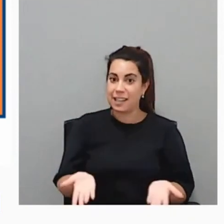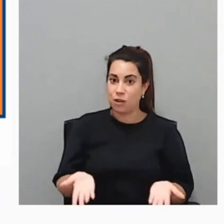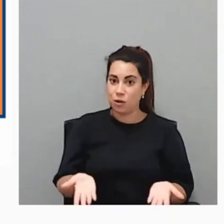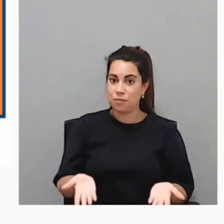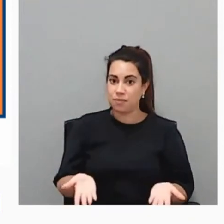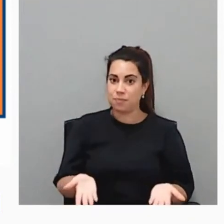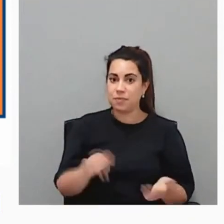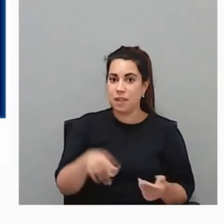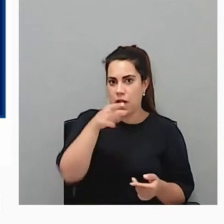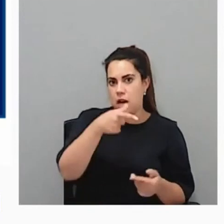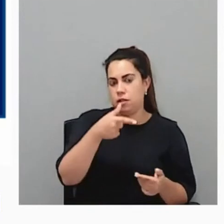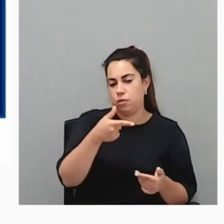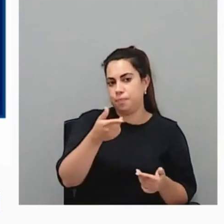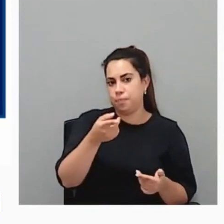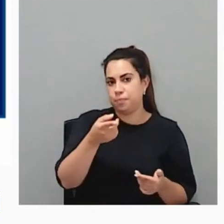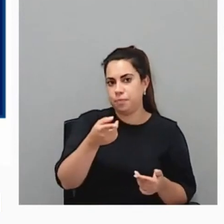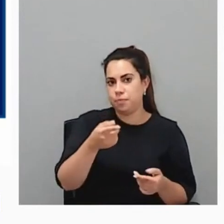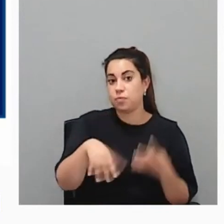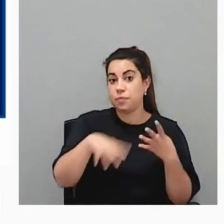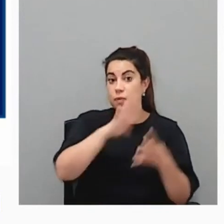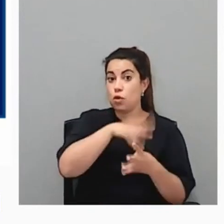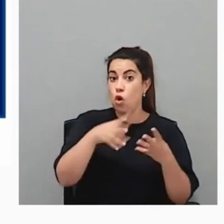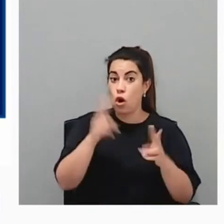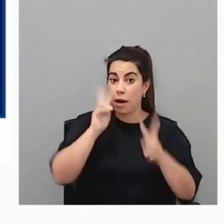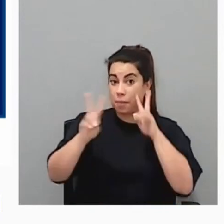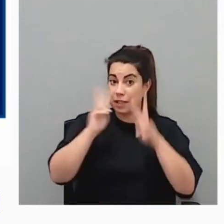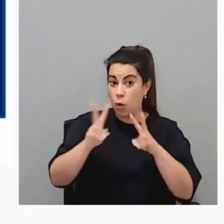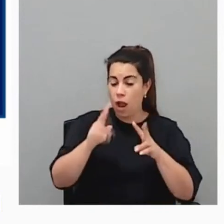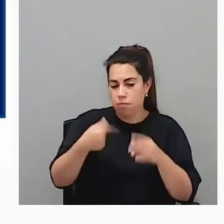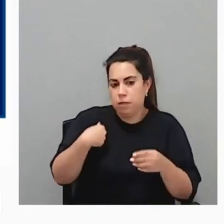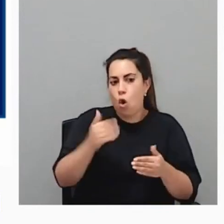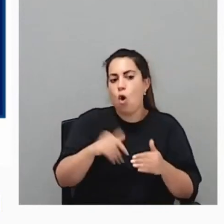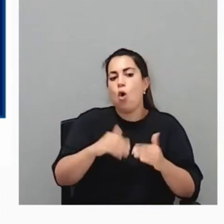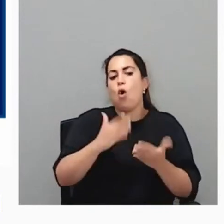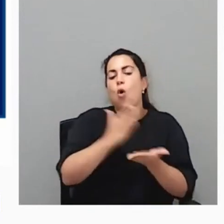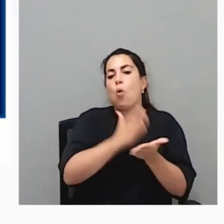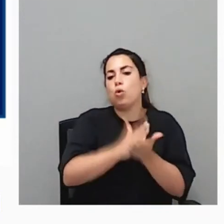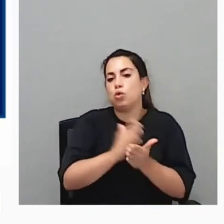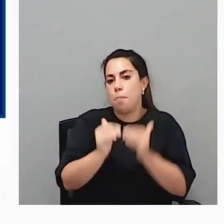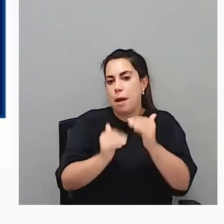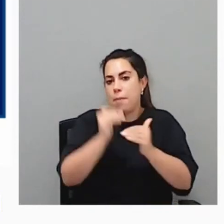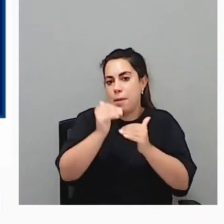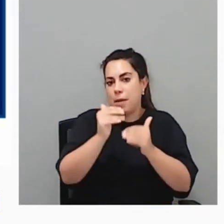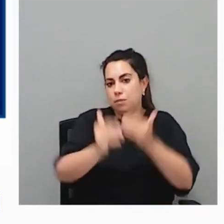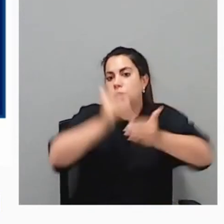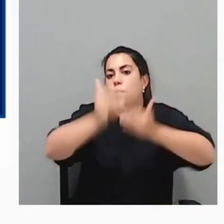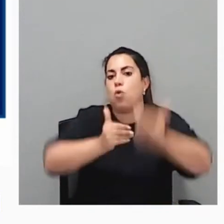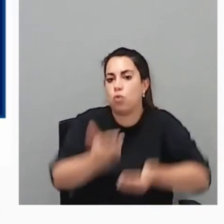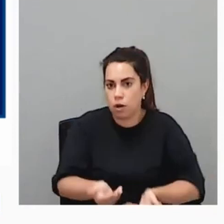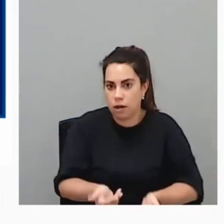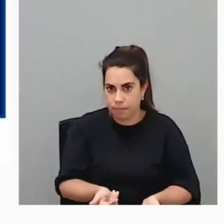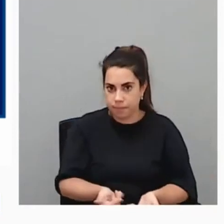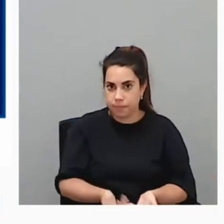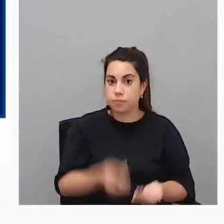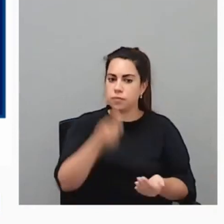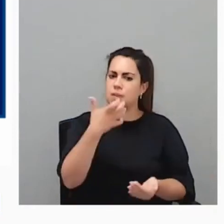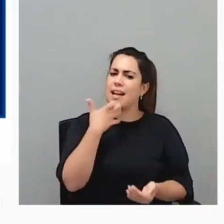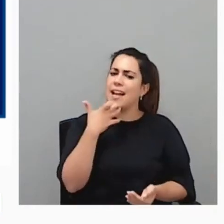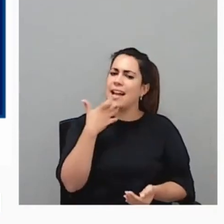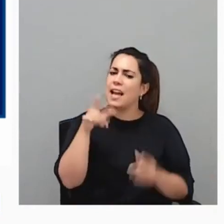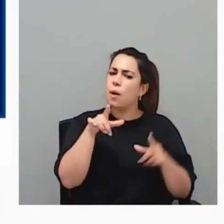¿no?, a los restos de cursos de primaria. Esta, por ejemplo, es un ejemplo de un aula en el que teníamos